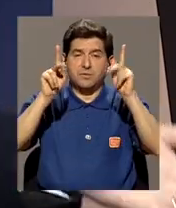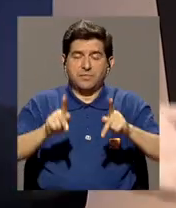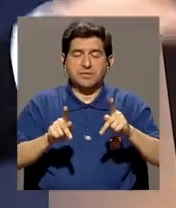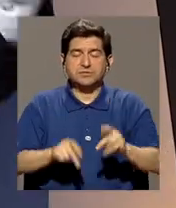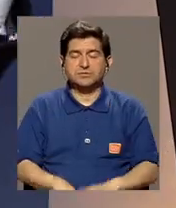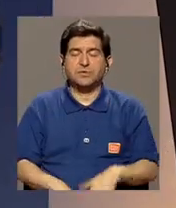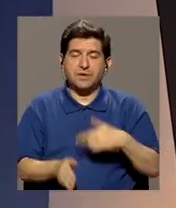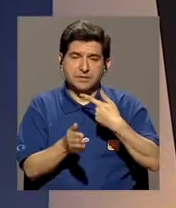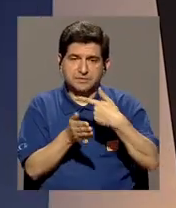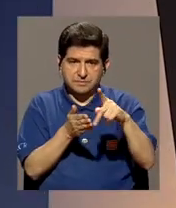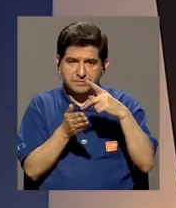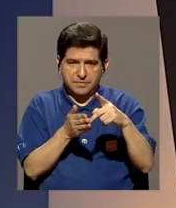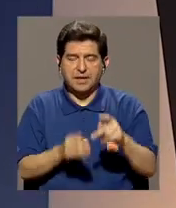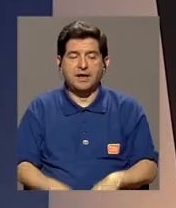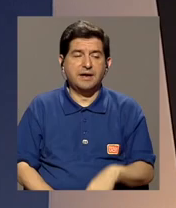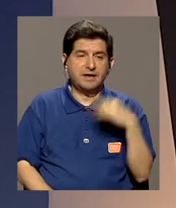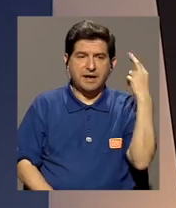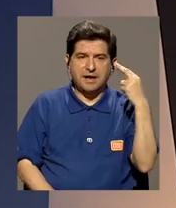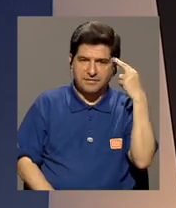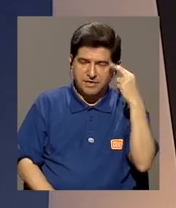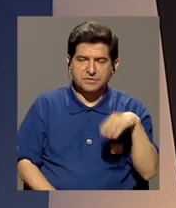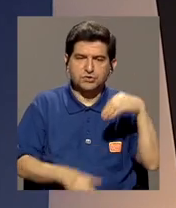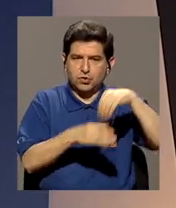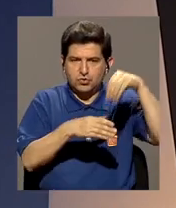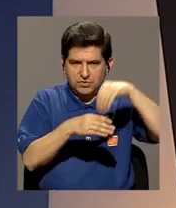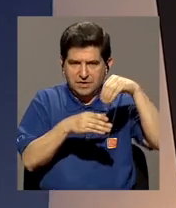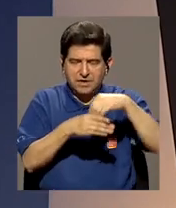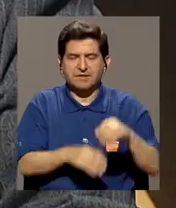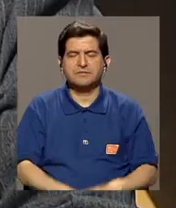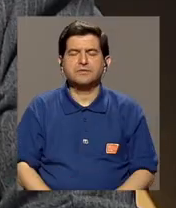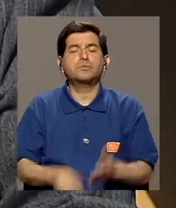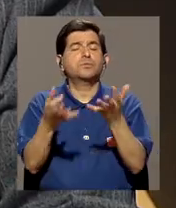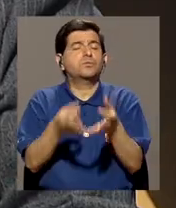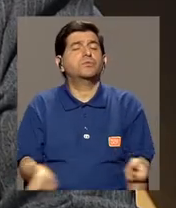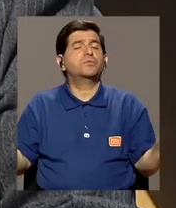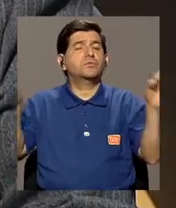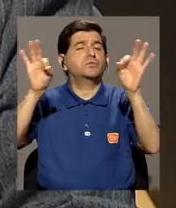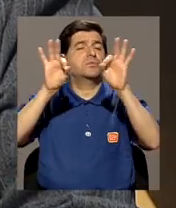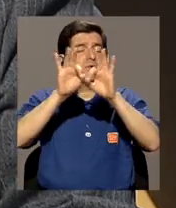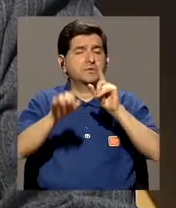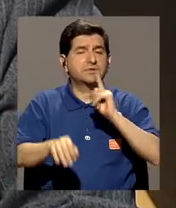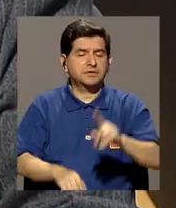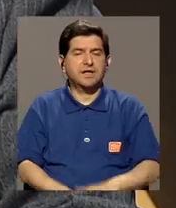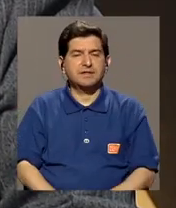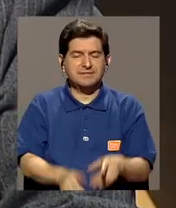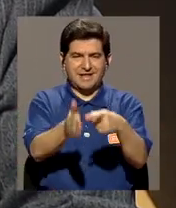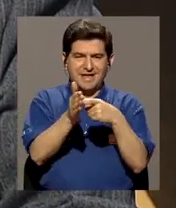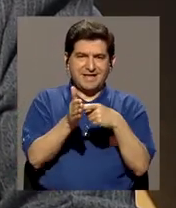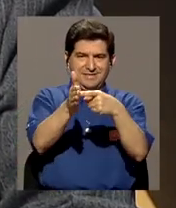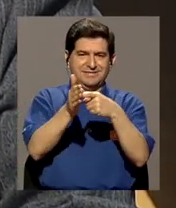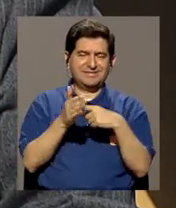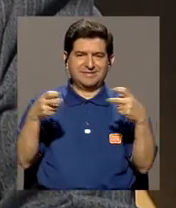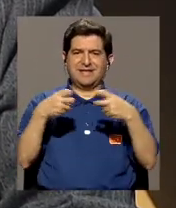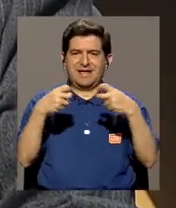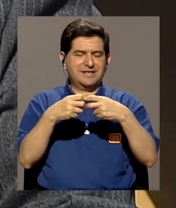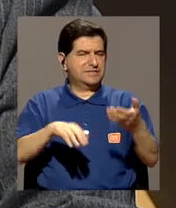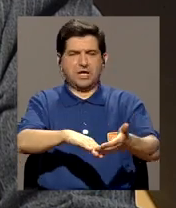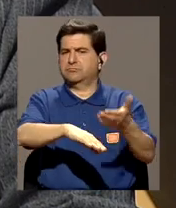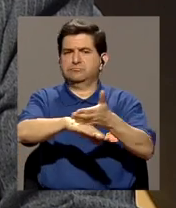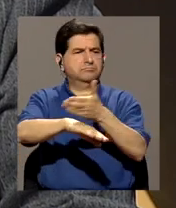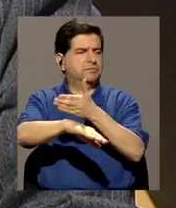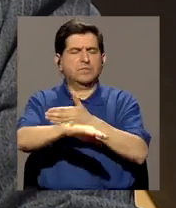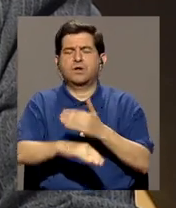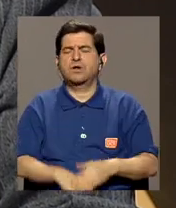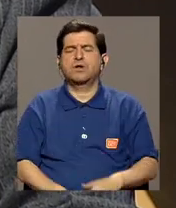para pagar ese exceso de inversiones por entender lo importante que es que la demanda electricidad no ha crecido